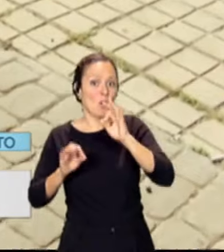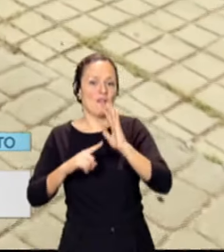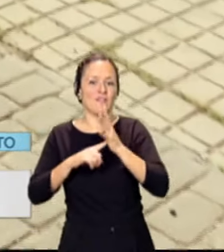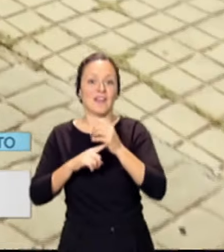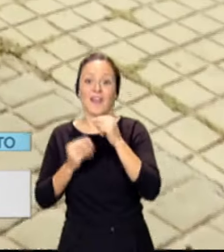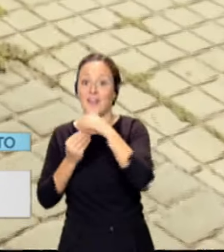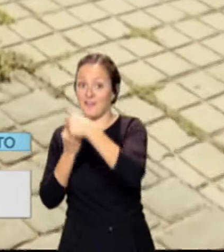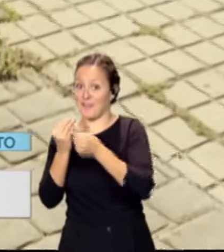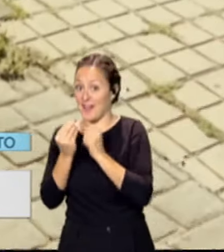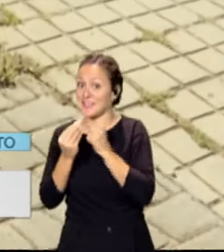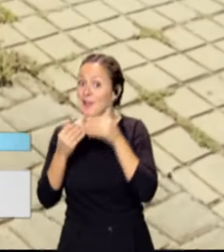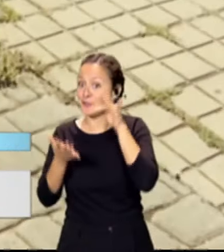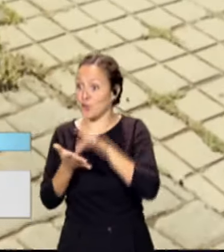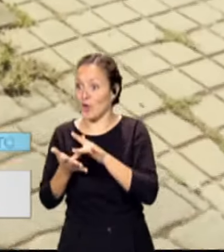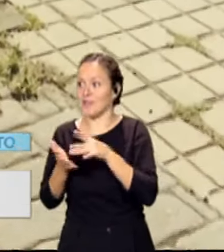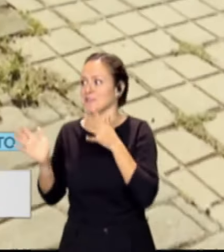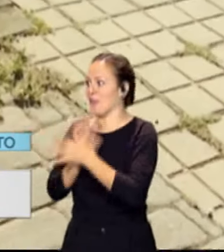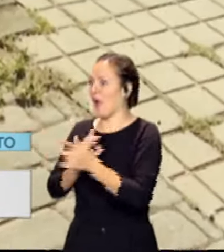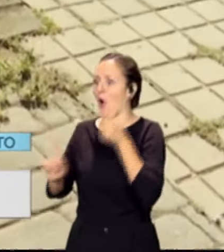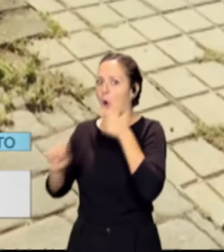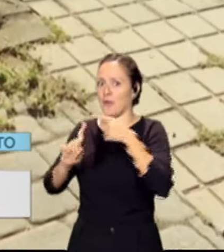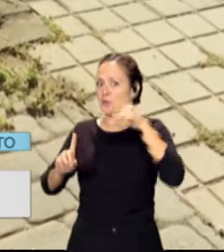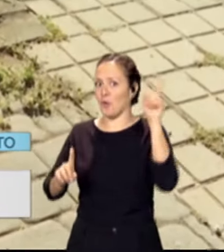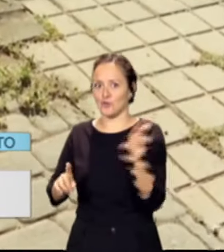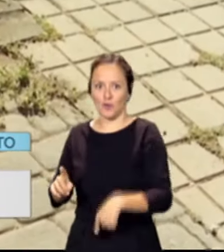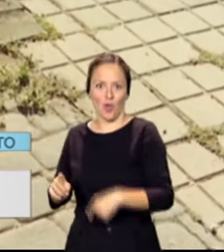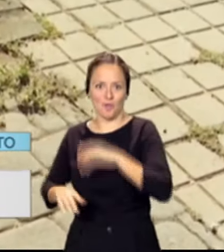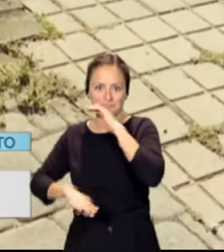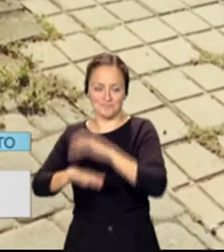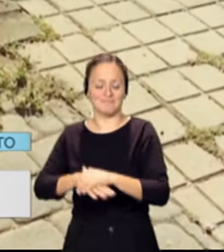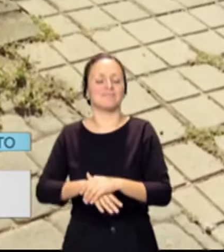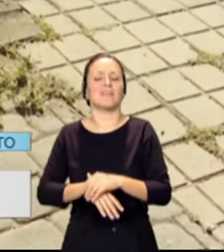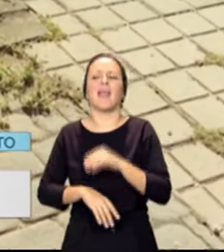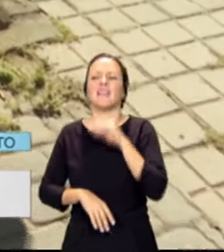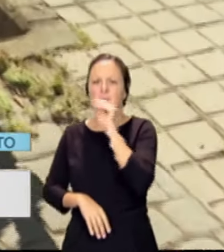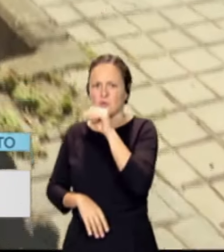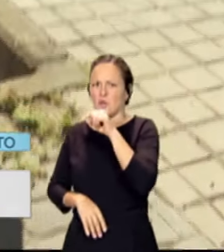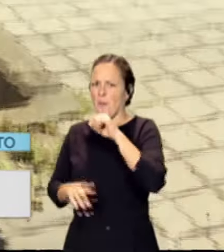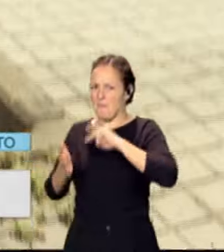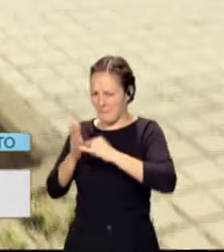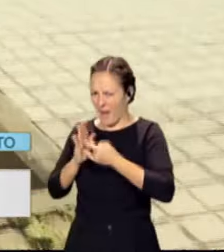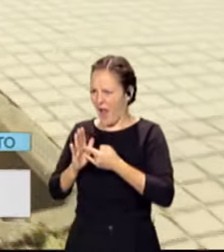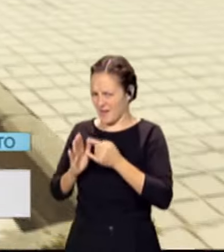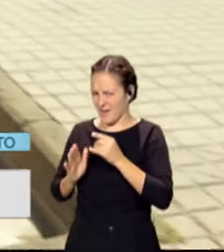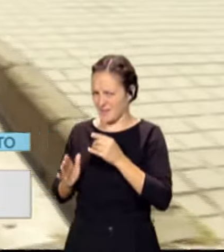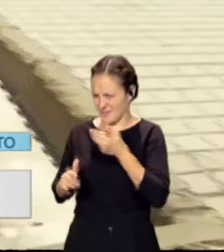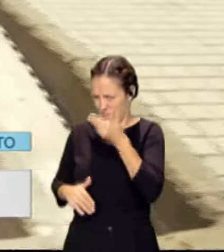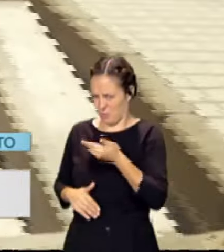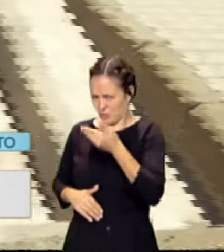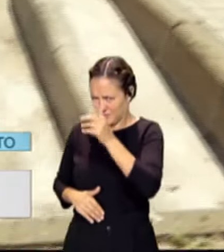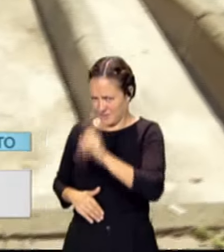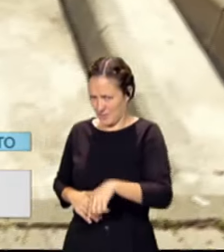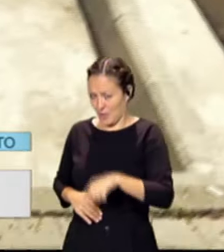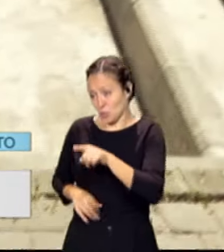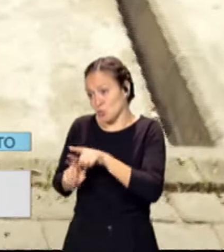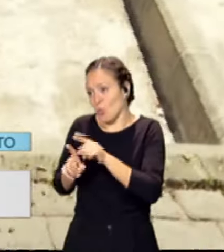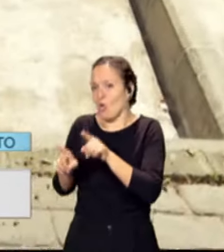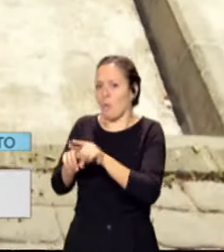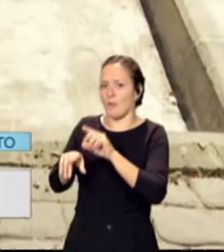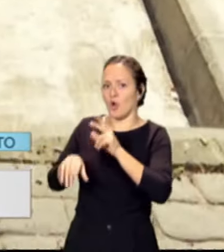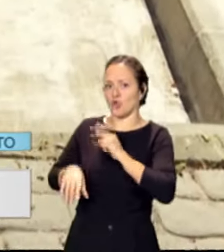O sea que se juntan todos los objetivos naira es importante también estos planes no valoración como como concejala de empleo